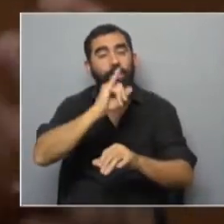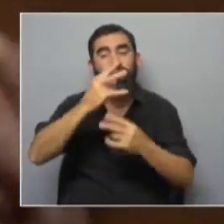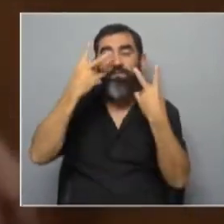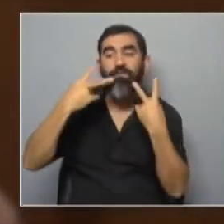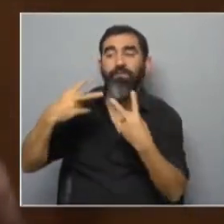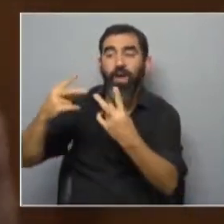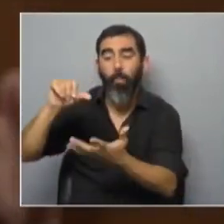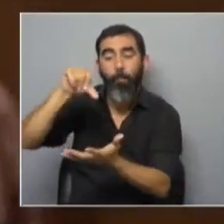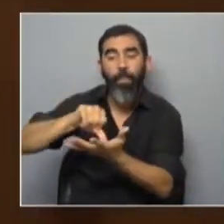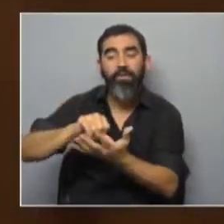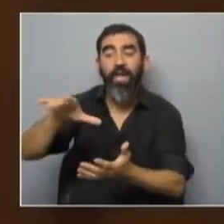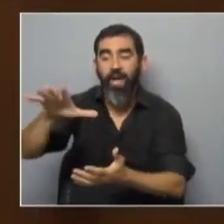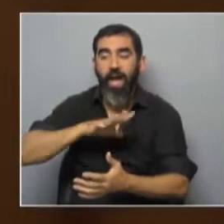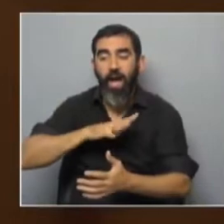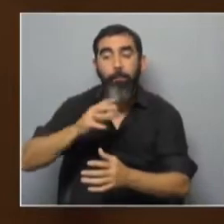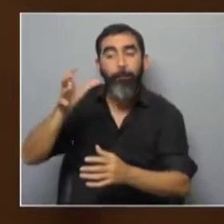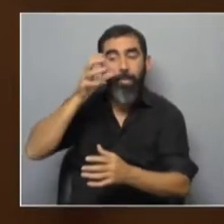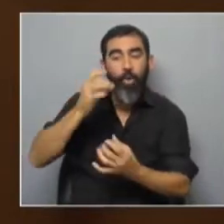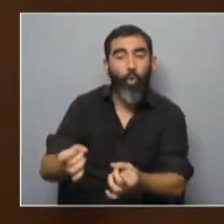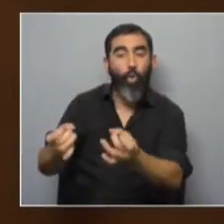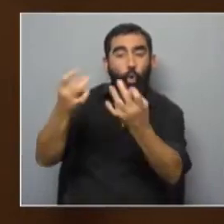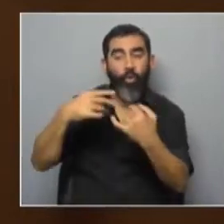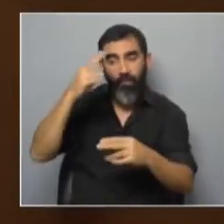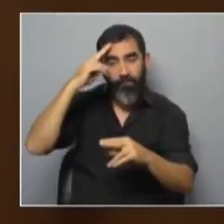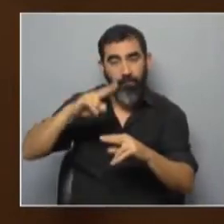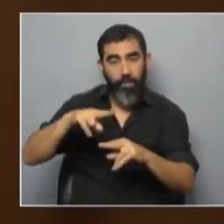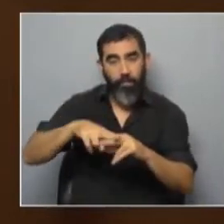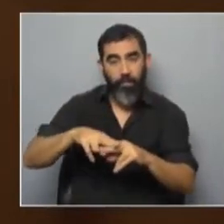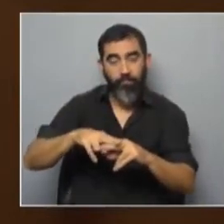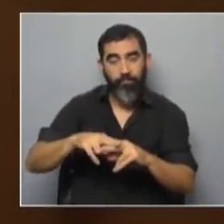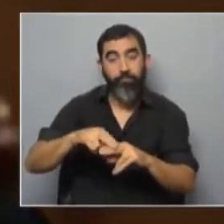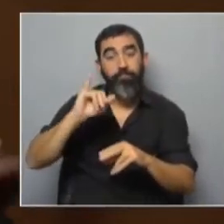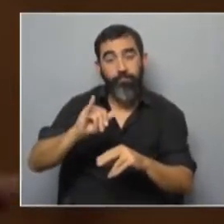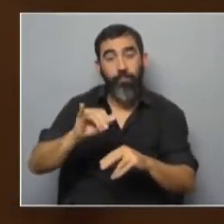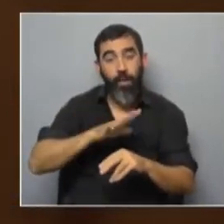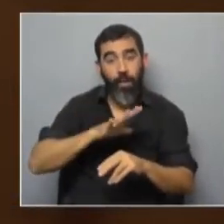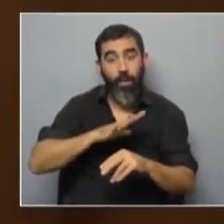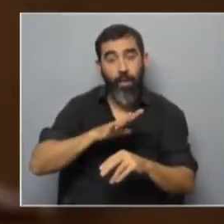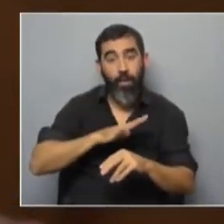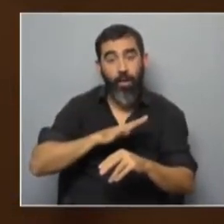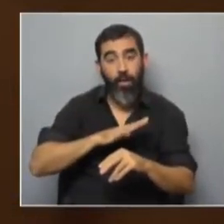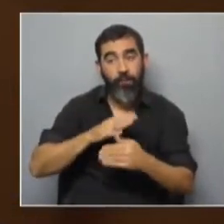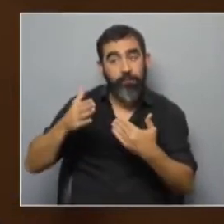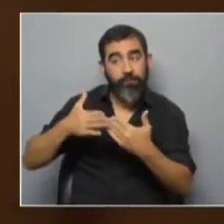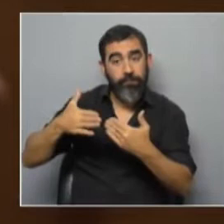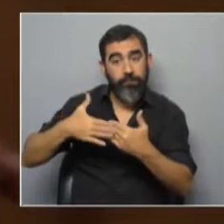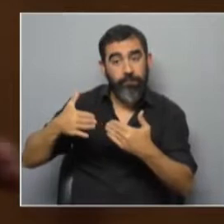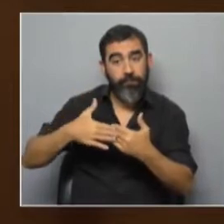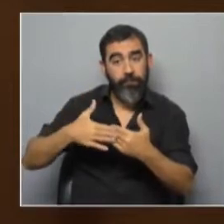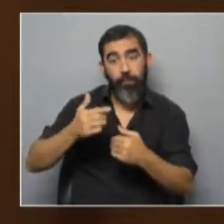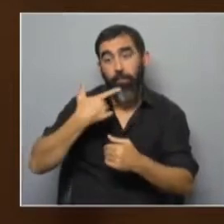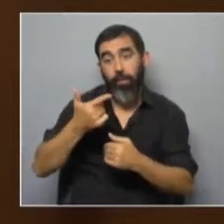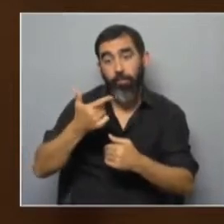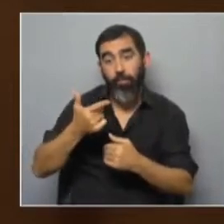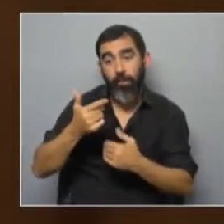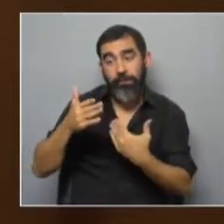un lugar donde corremos el riesgo de adquirir la enfermedad, que cada vez te diría que es más cerca, porque